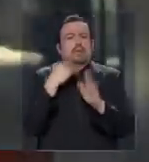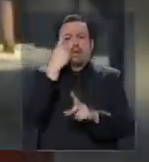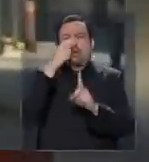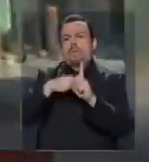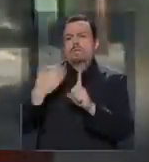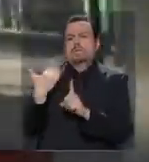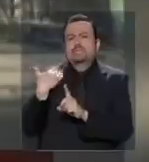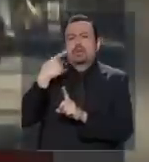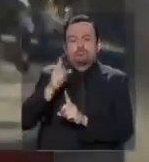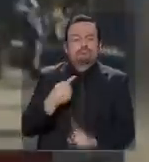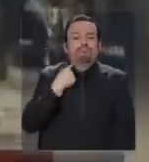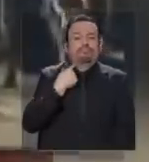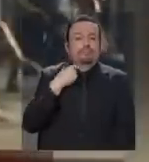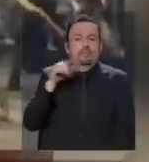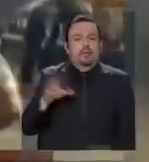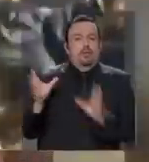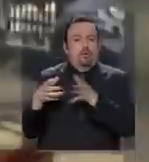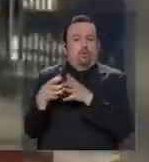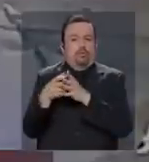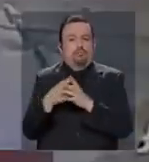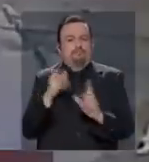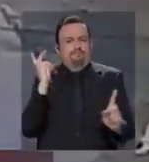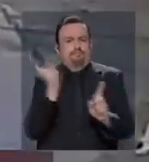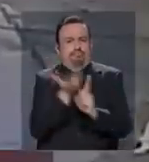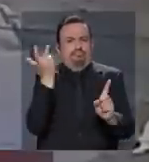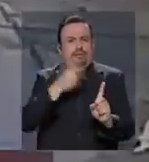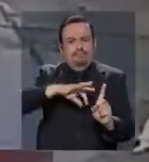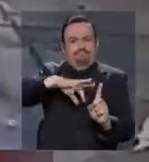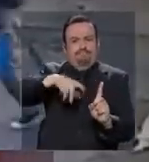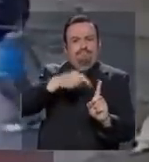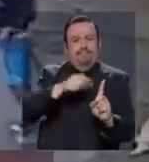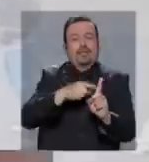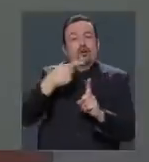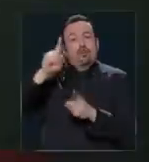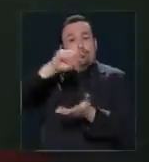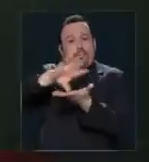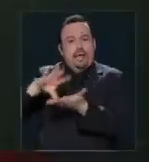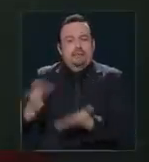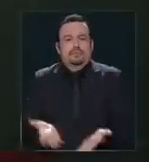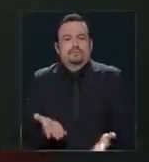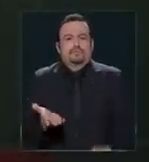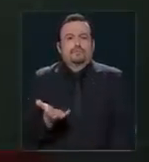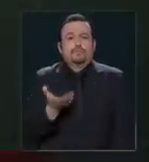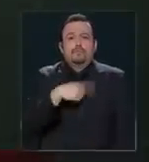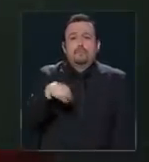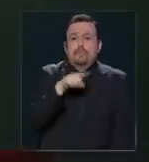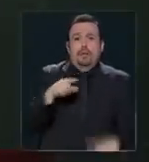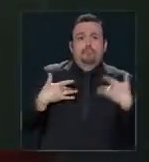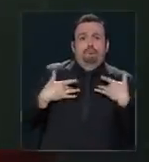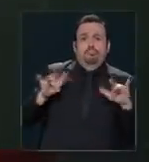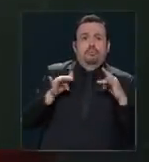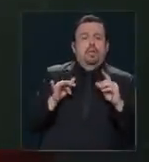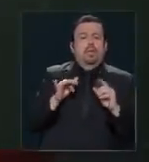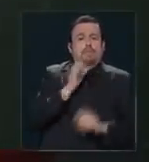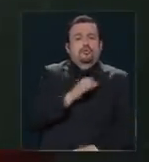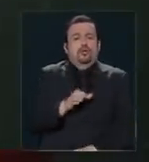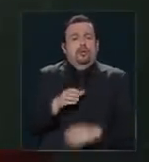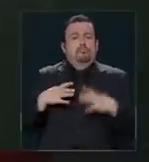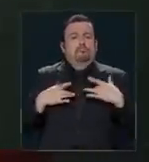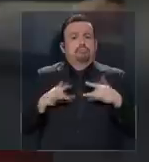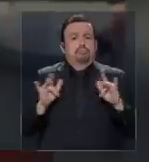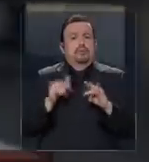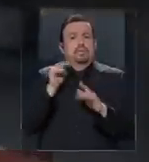mes otra víctima más de estas bandas que se dedican a asaltar extranjeros. Nadie se acercó a ayudarme, pero